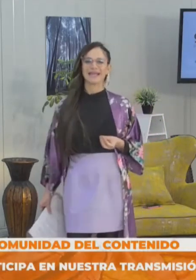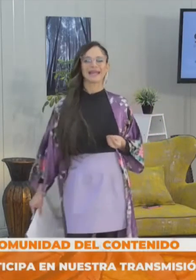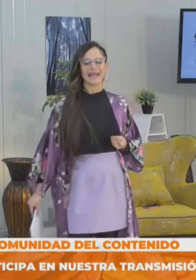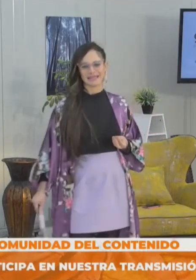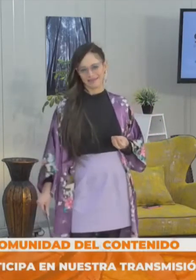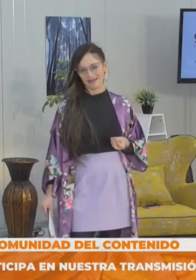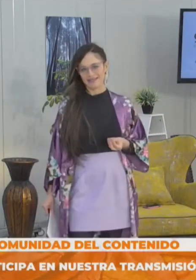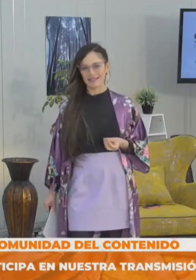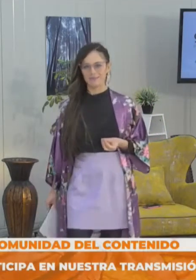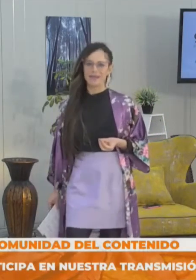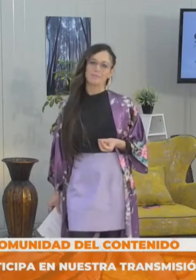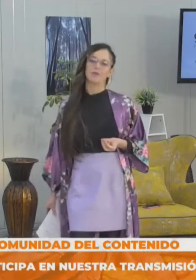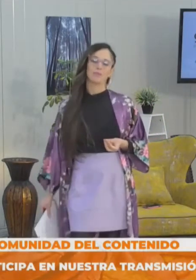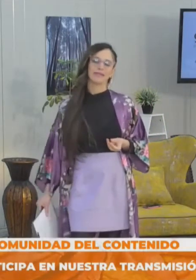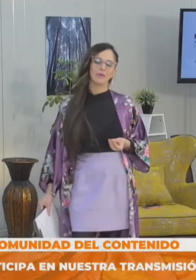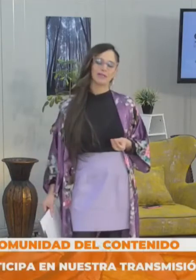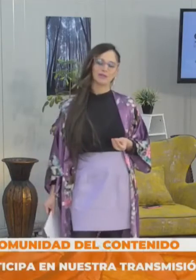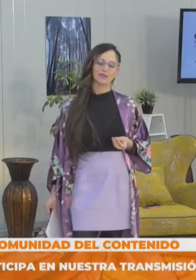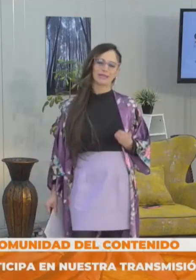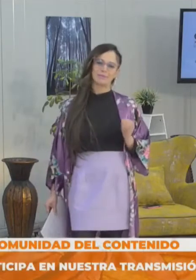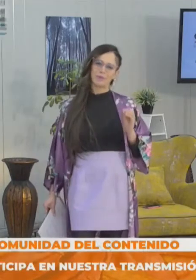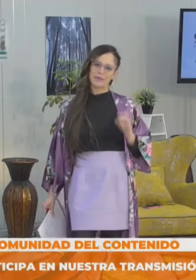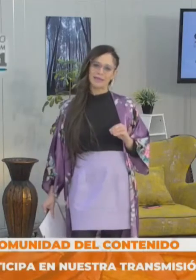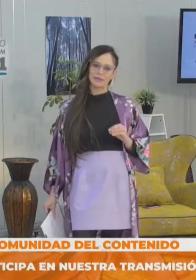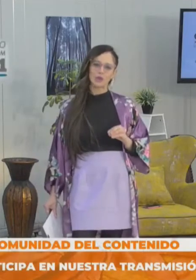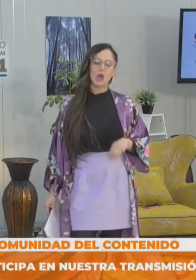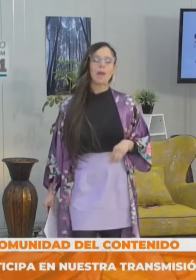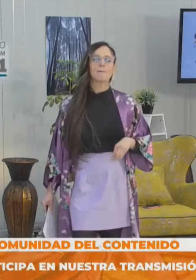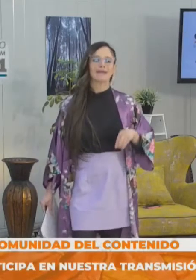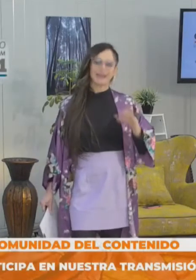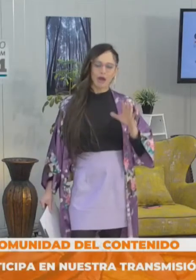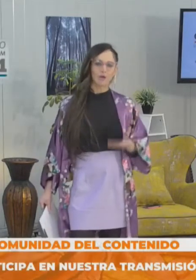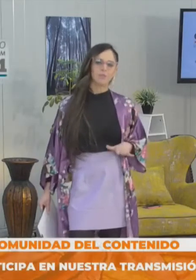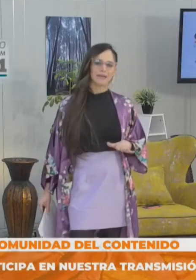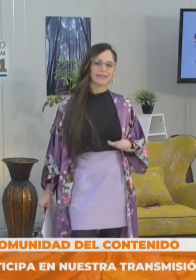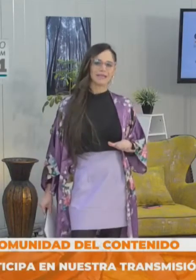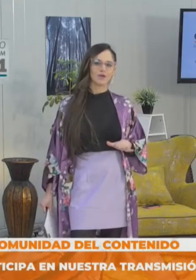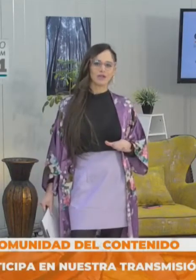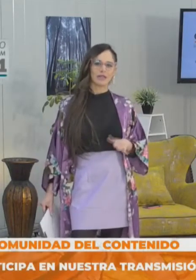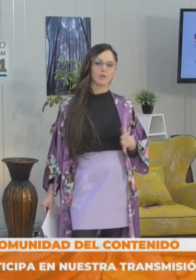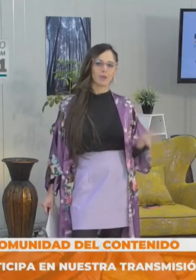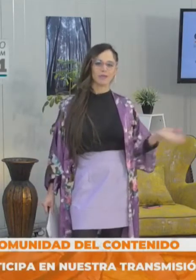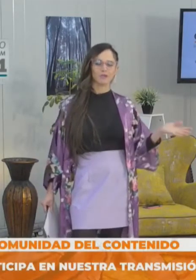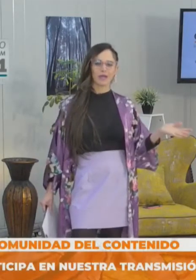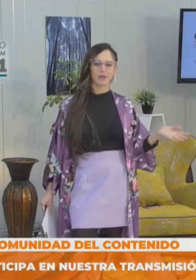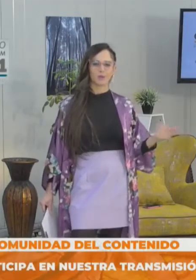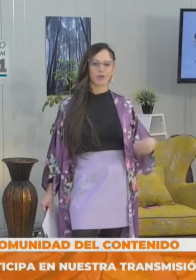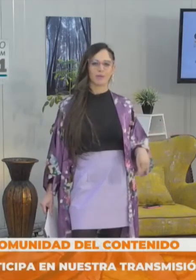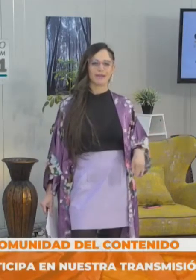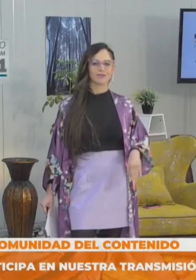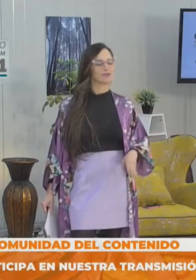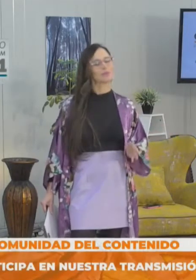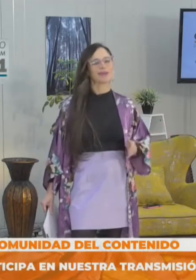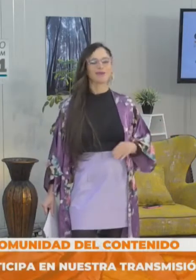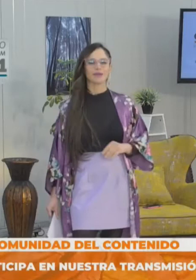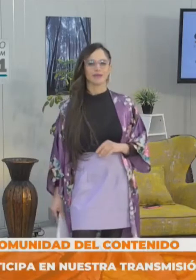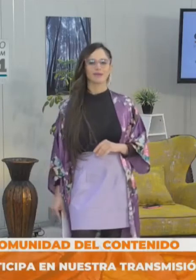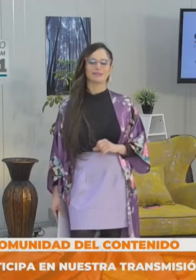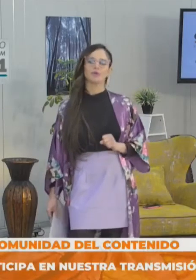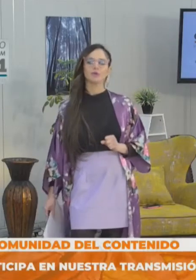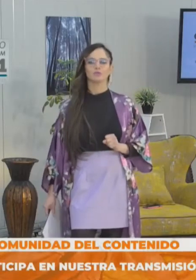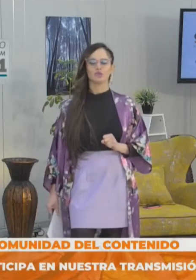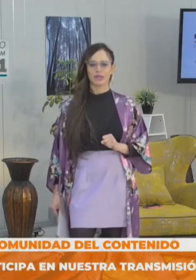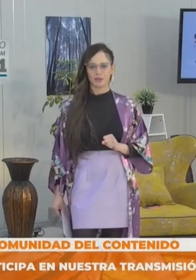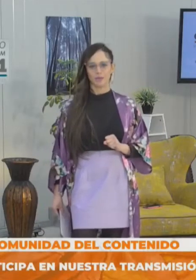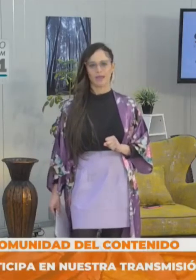en Reactivar. Así que los invitamos a todos aquí en vivo y en directo para que nos acompañen estas dos horitas y puedan disfrutar de un programa que yo siempre digo que lo